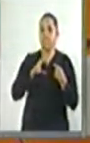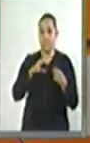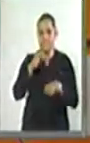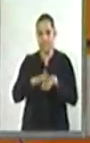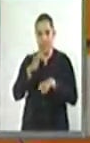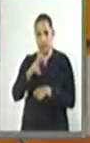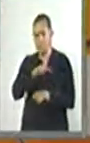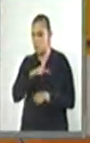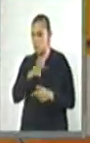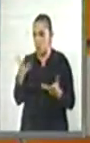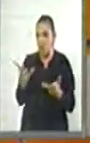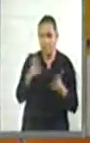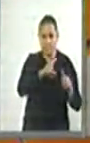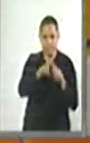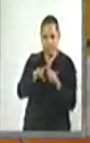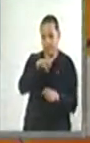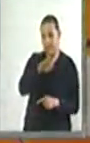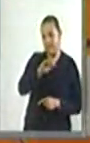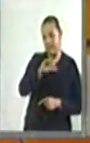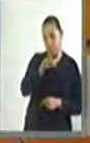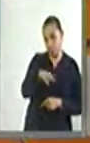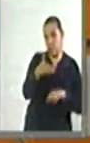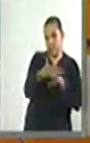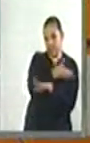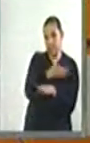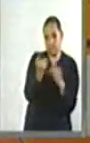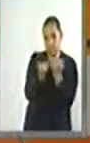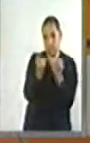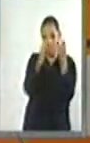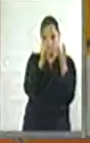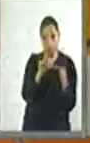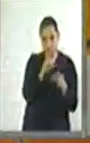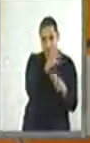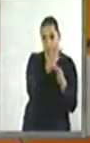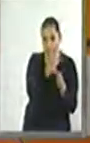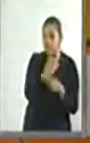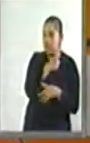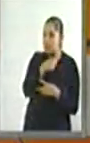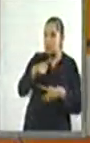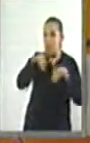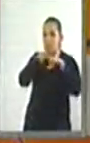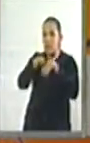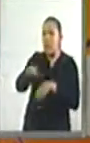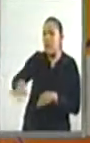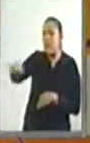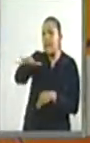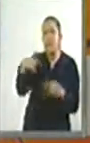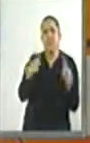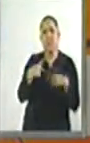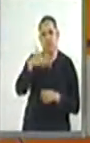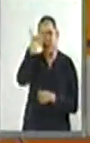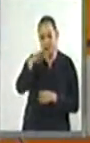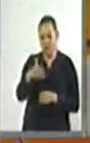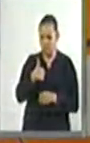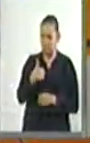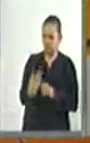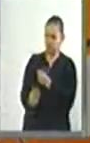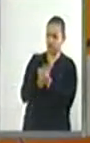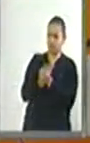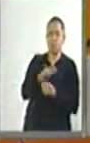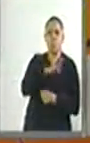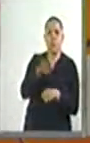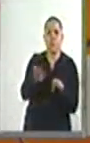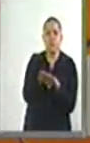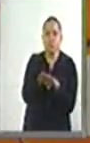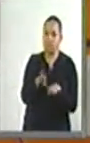ciudadanía, la mejor manera de lograr este objetivo es precisamente informándola adecuadamente. El 911 es el